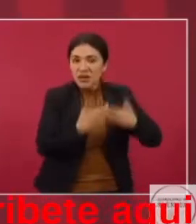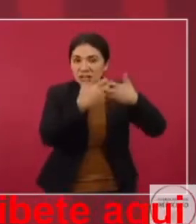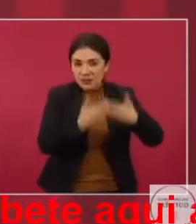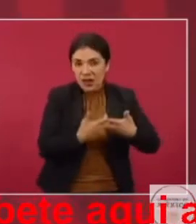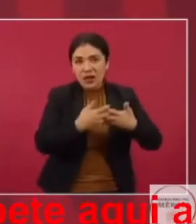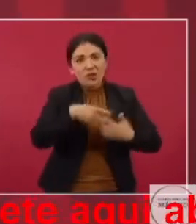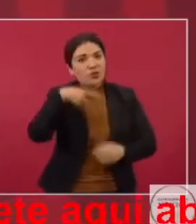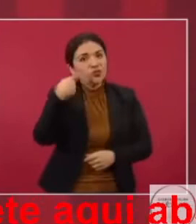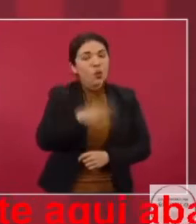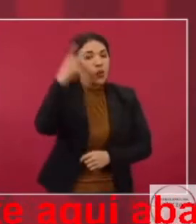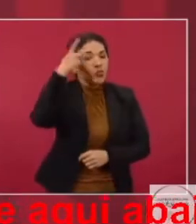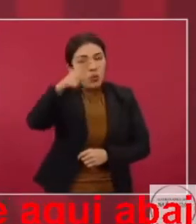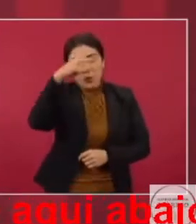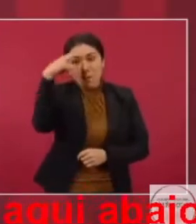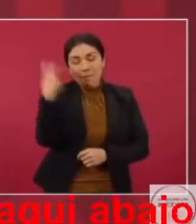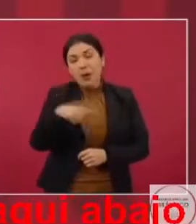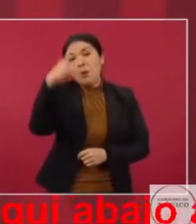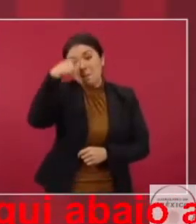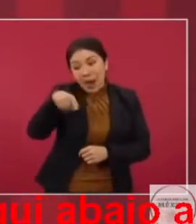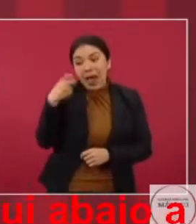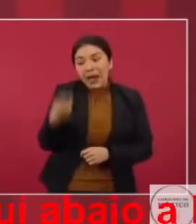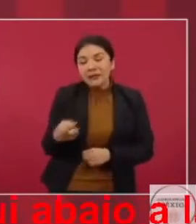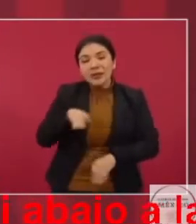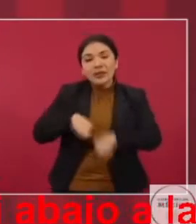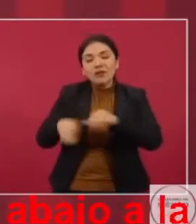de la nación para el litio